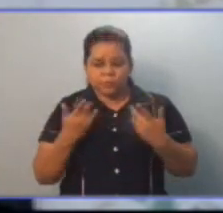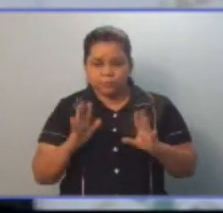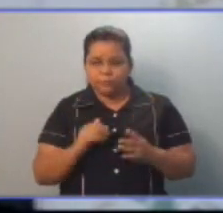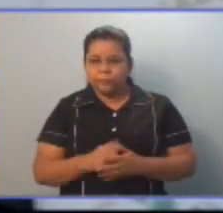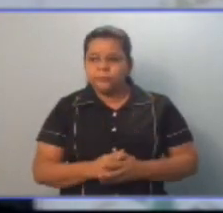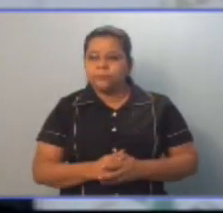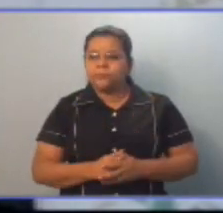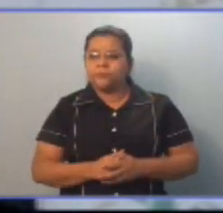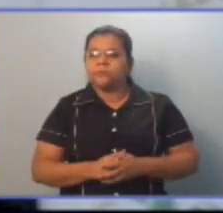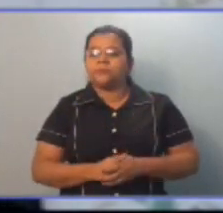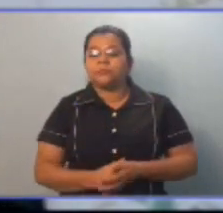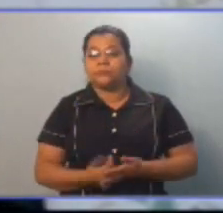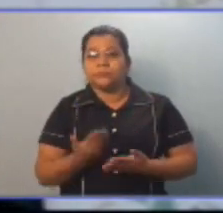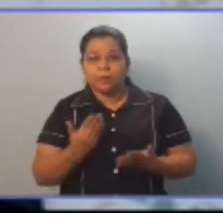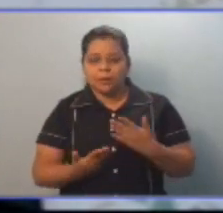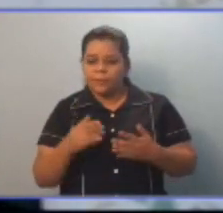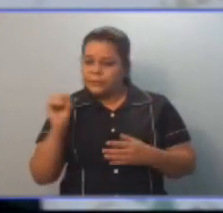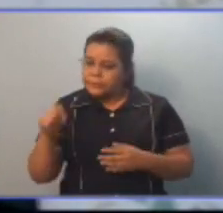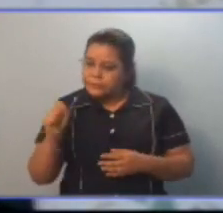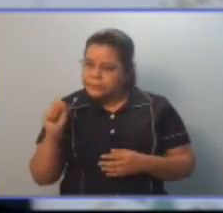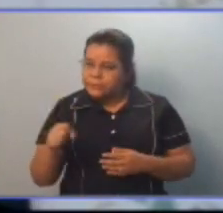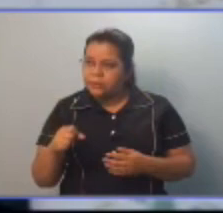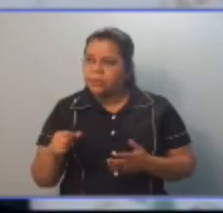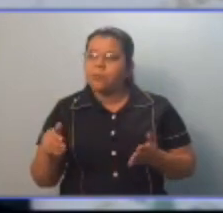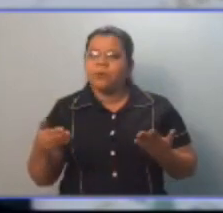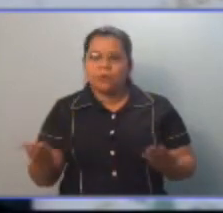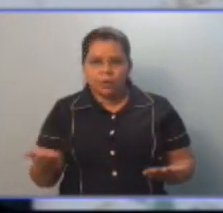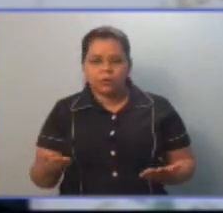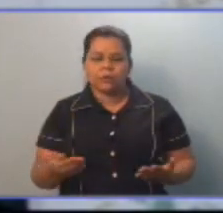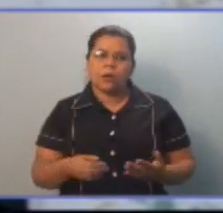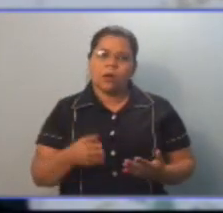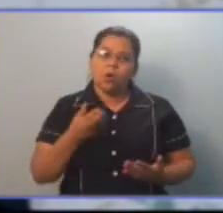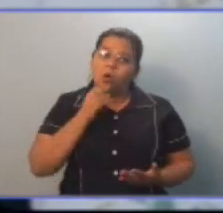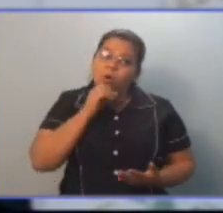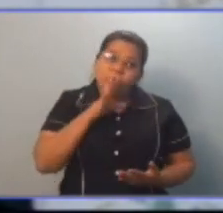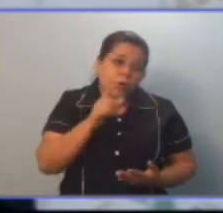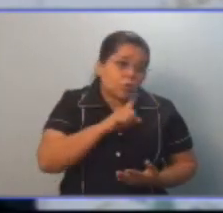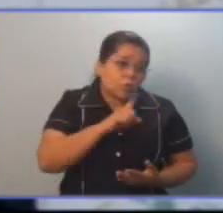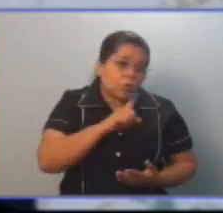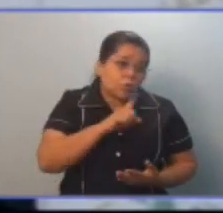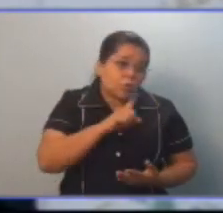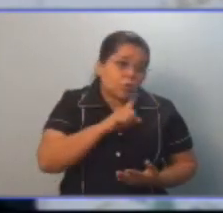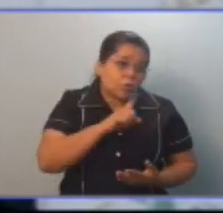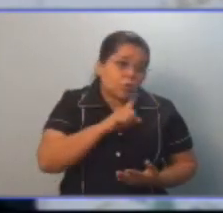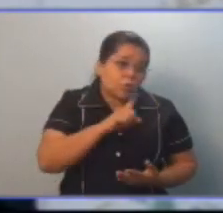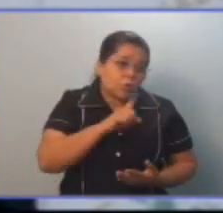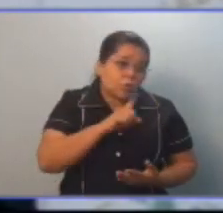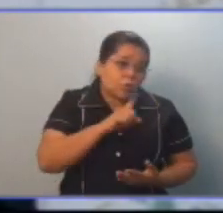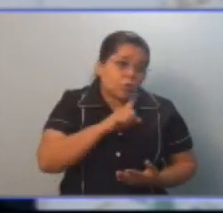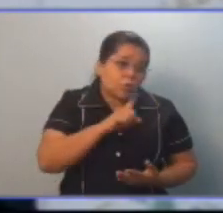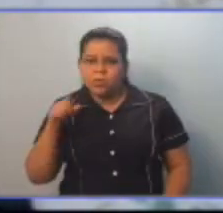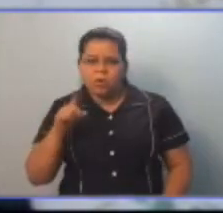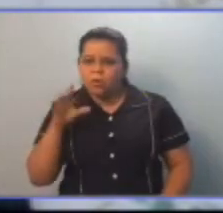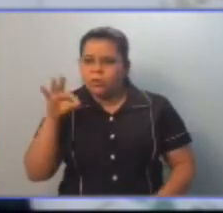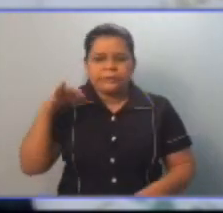sí, ¿por qué sí? Si fue no, ¿por qué no? Si me abstengo,